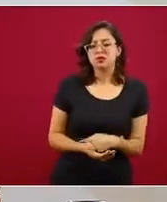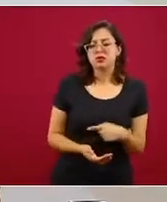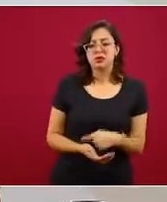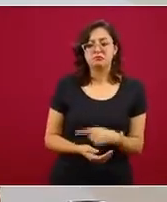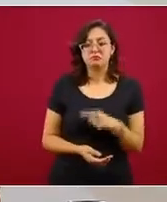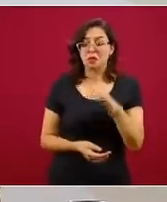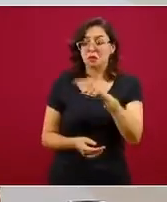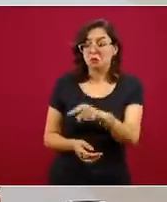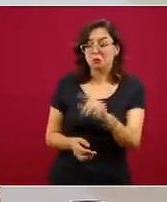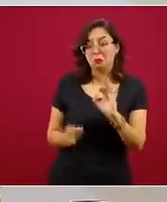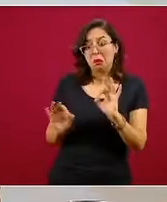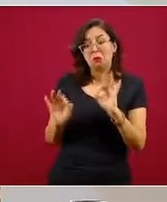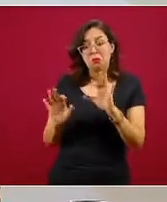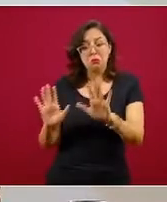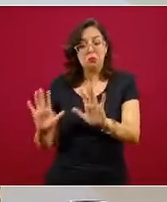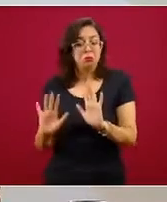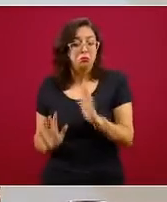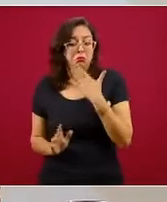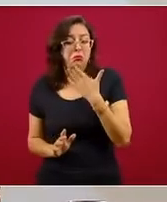está el audio.